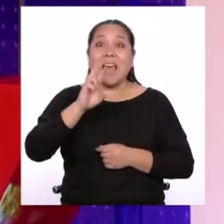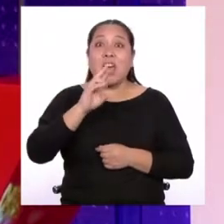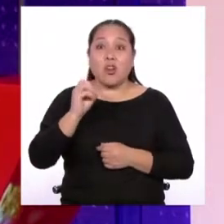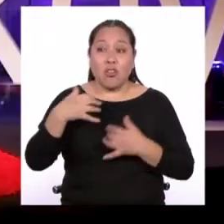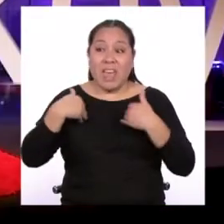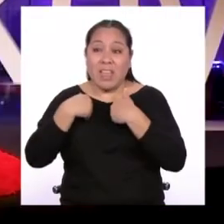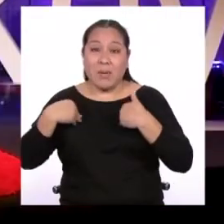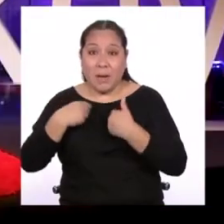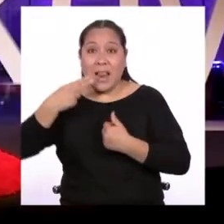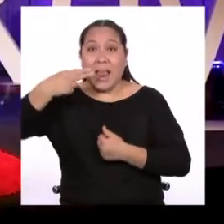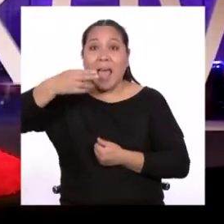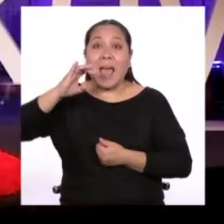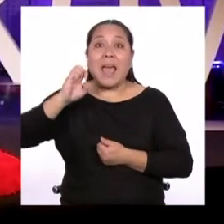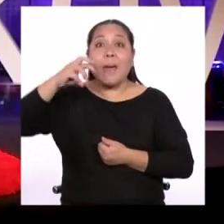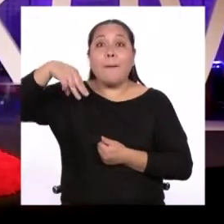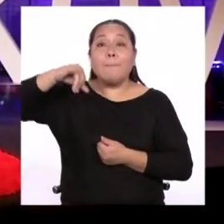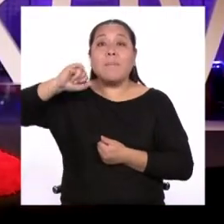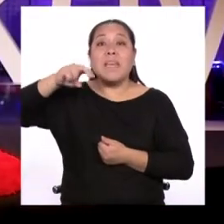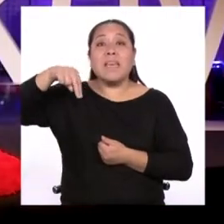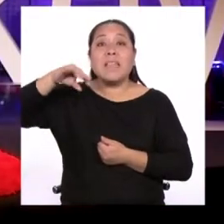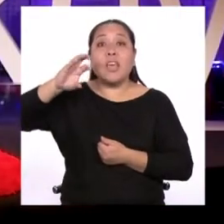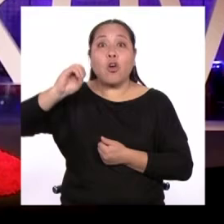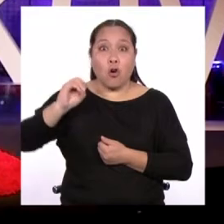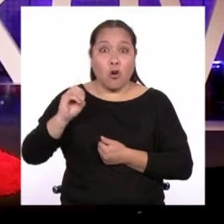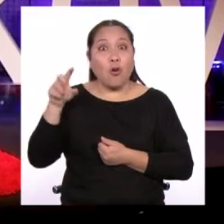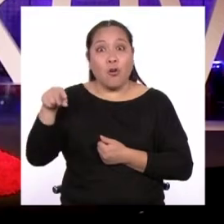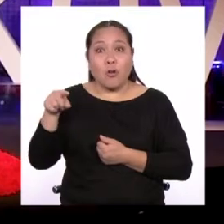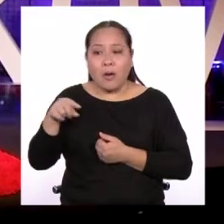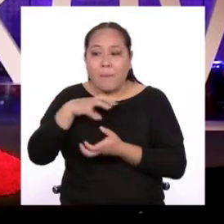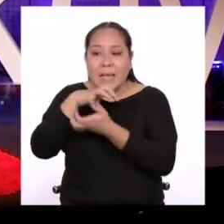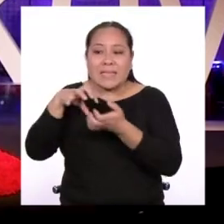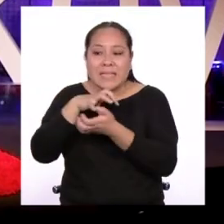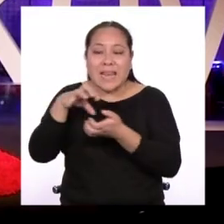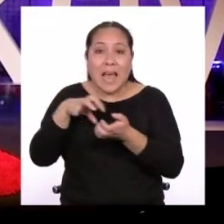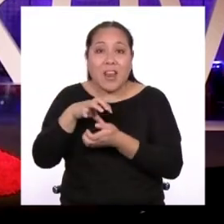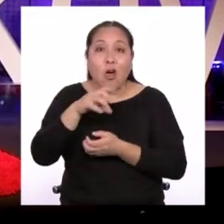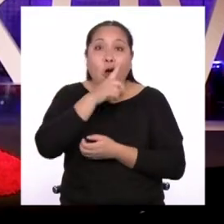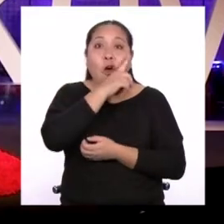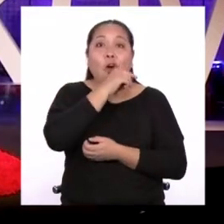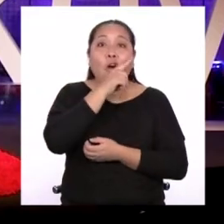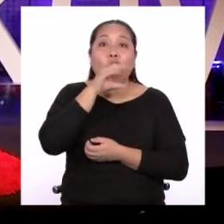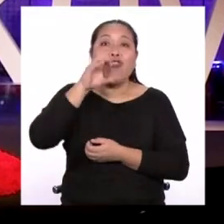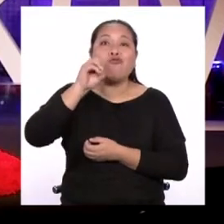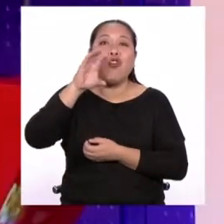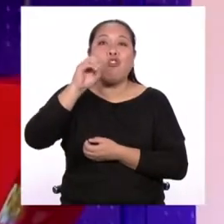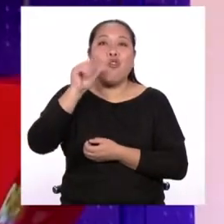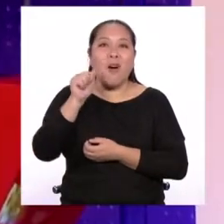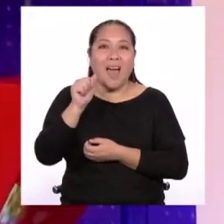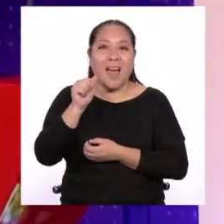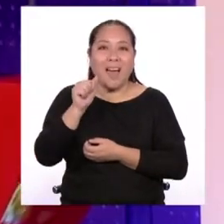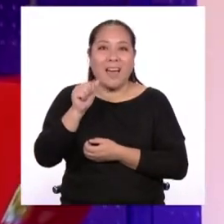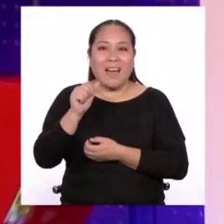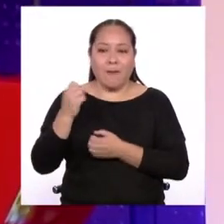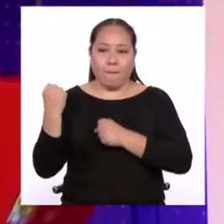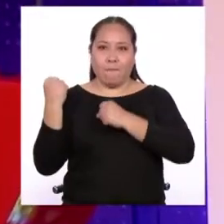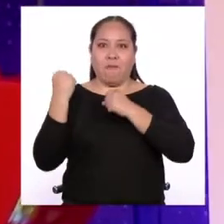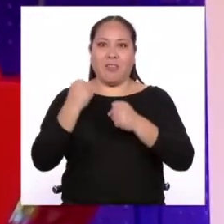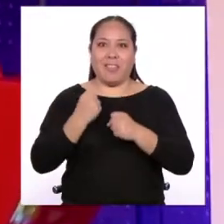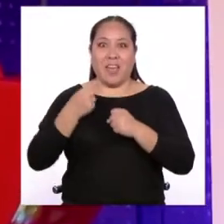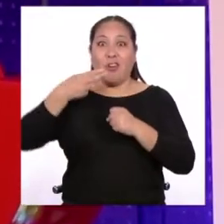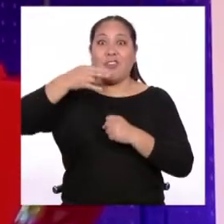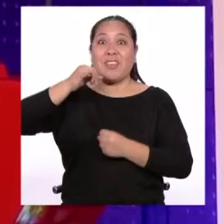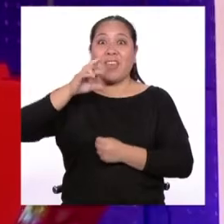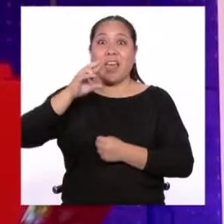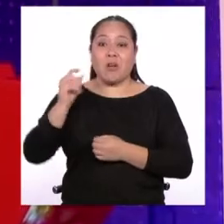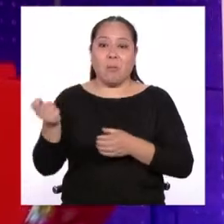hemínico. Y es así que nace nuestra cocoa fortificada con hierro hemínico para ser agregado a la